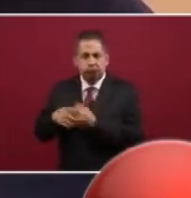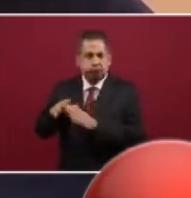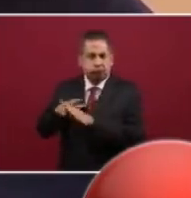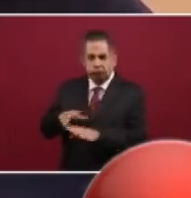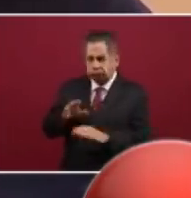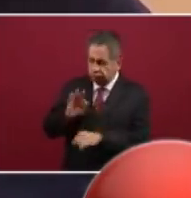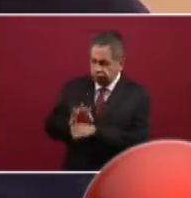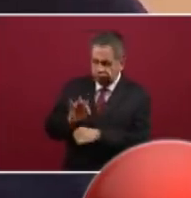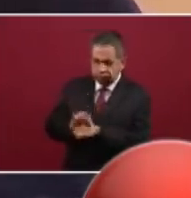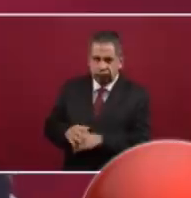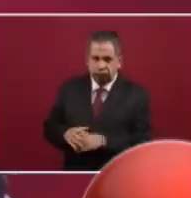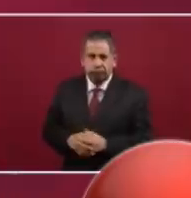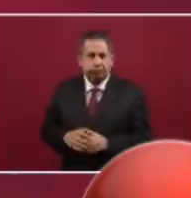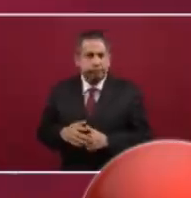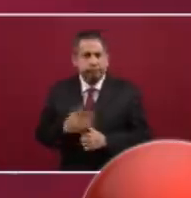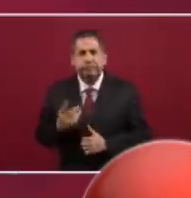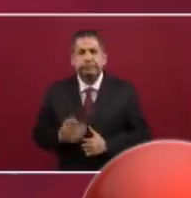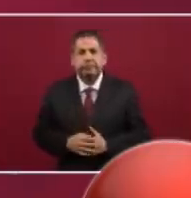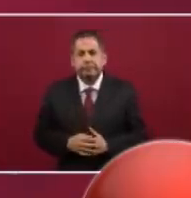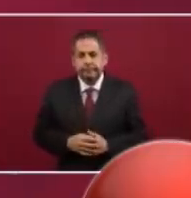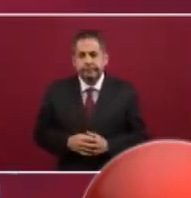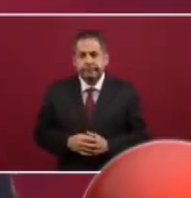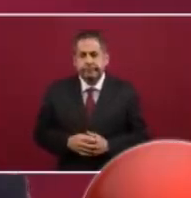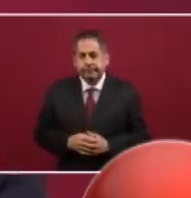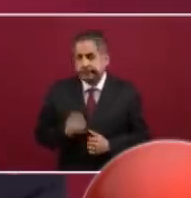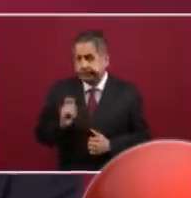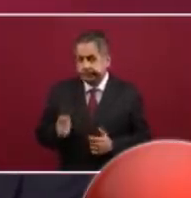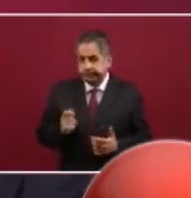migrantes, porque